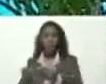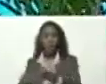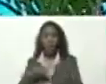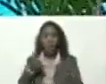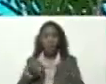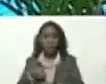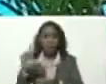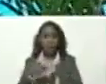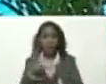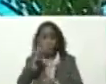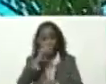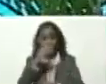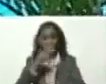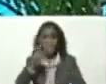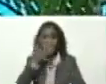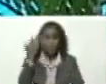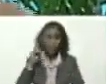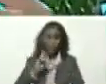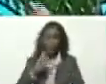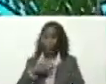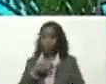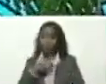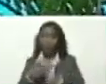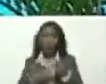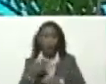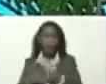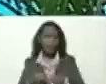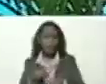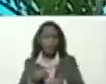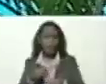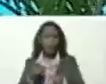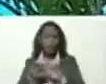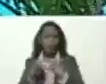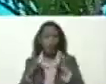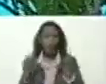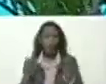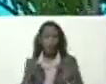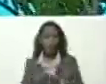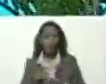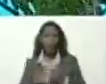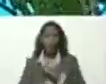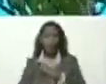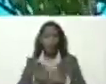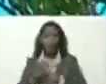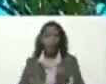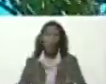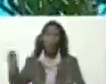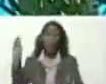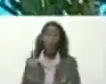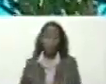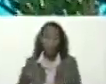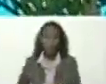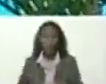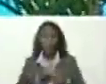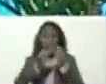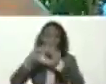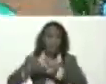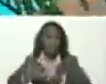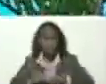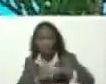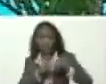que el año pasado no pudimos hacerlo por la pandemia, tuvimos que rehacer todo lo que teníamos que hacer